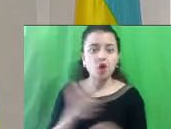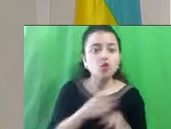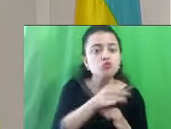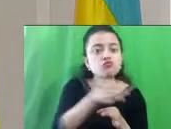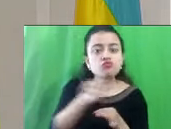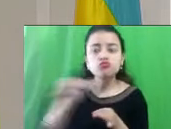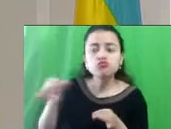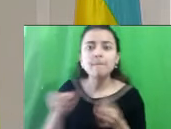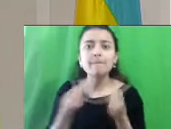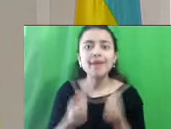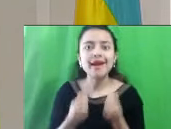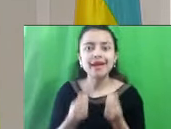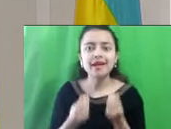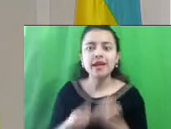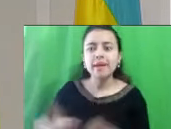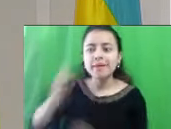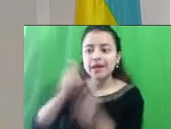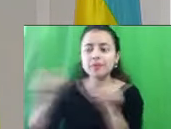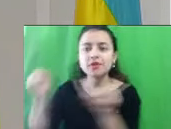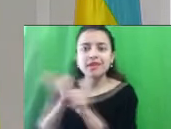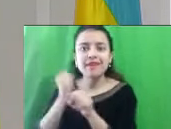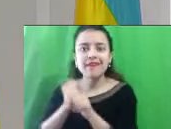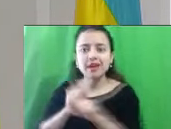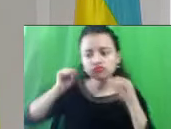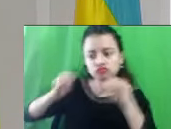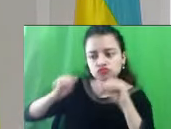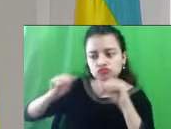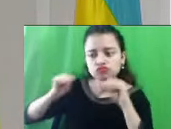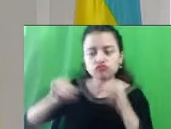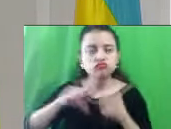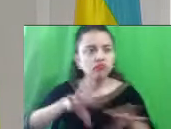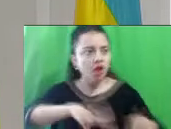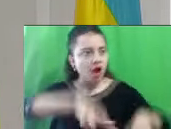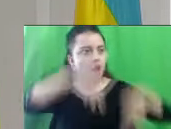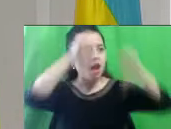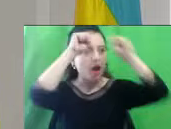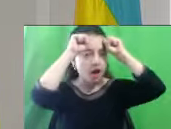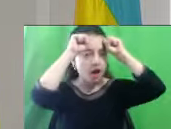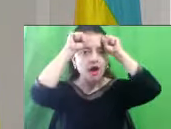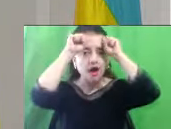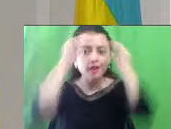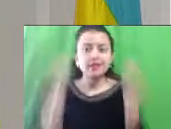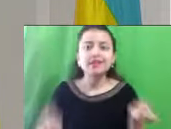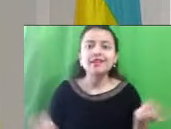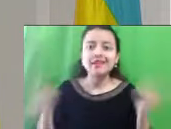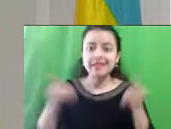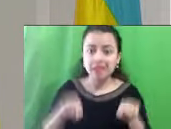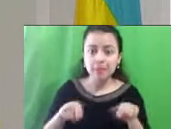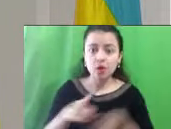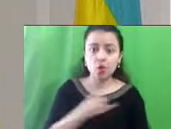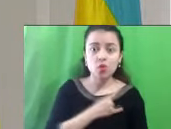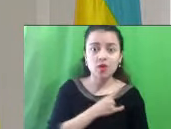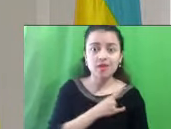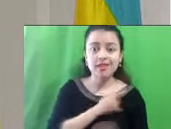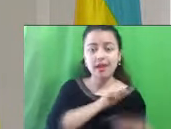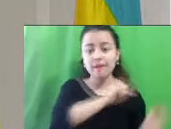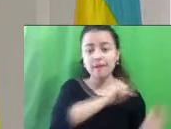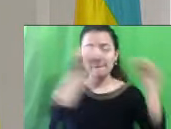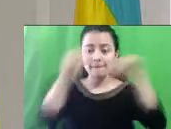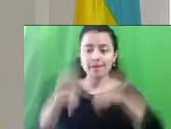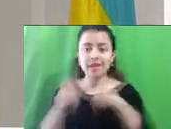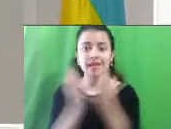de la empresa, este tipo de convenios, y también a los estudiantes de las universidades, quienes pues pueden acceder a hacer sus